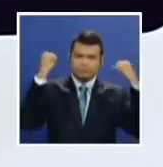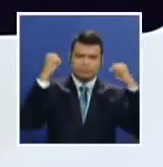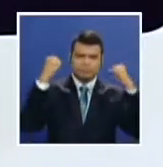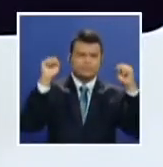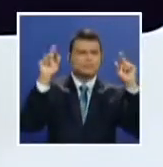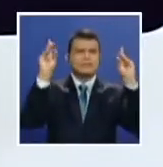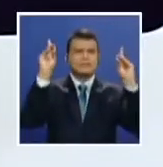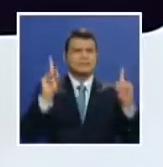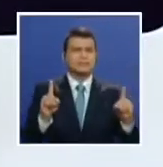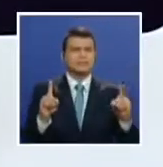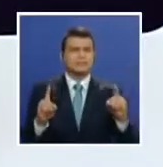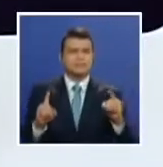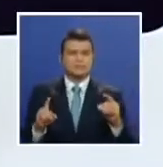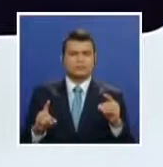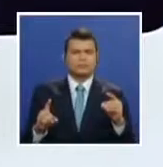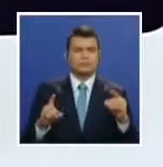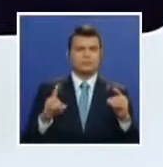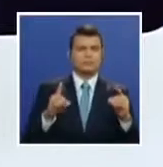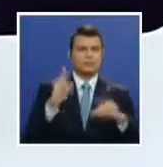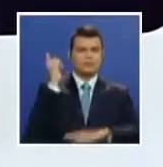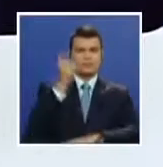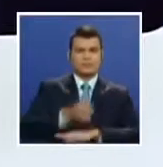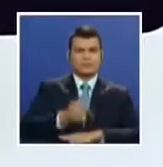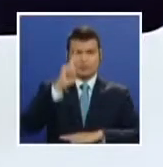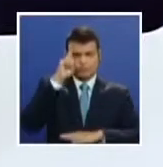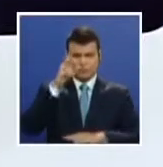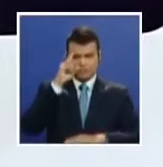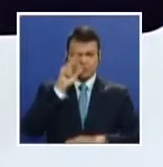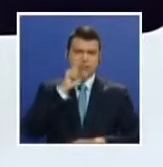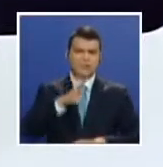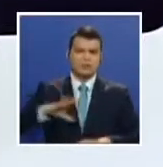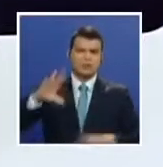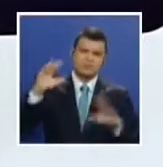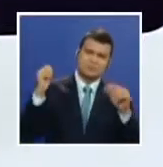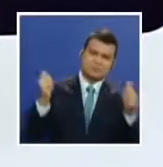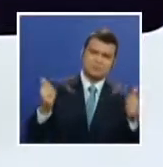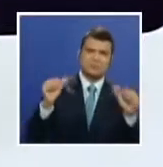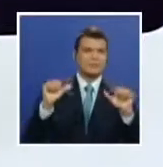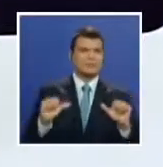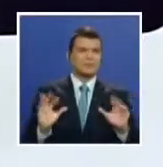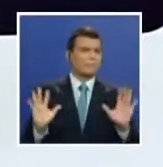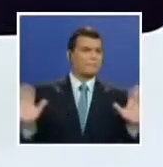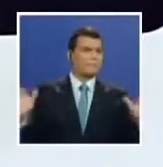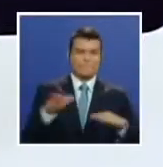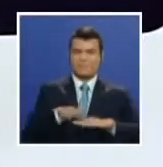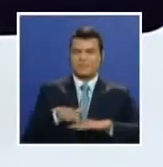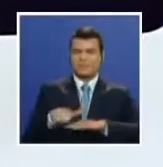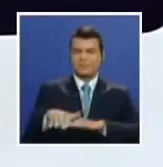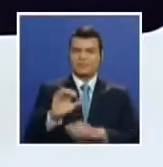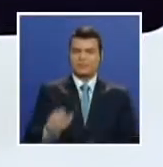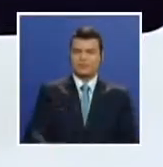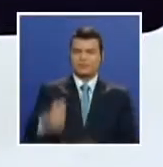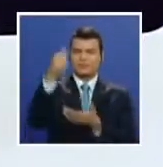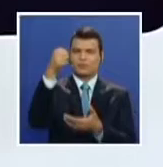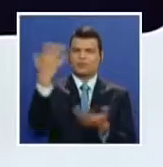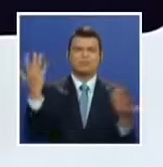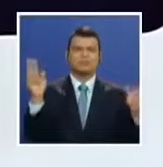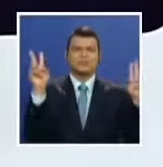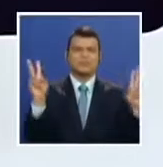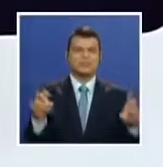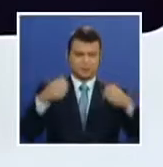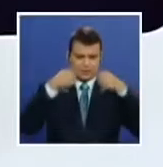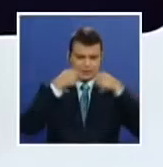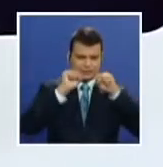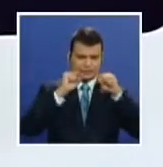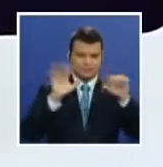se están tomando por parte del gobierno nacional queremos saber si son positivas y son negativas qué efectos traen para la economía y tiene que ver con el sector azucarero